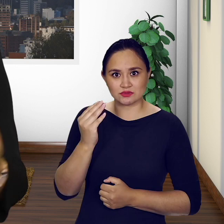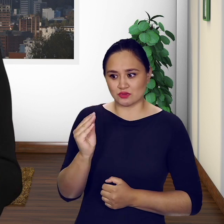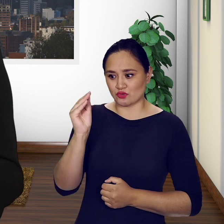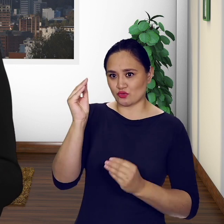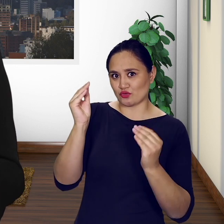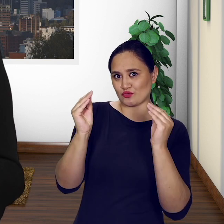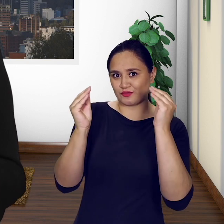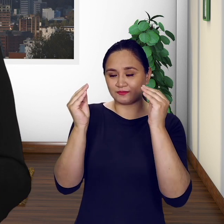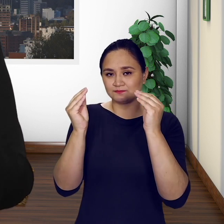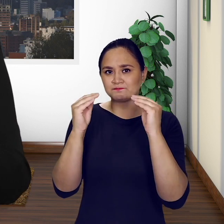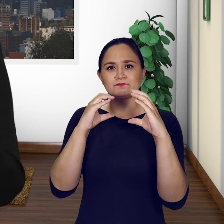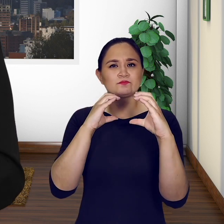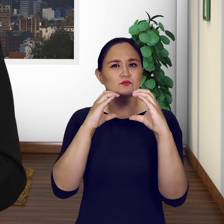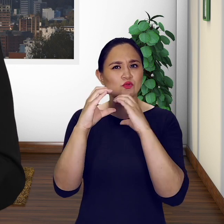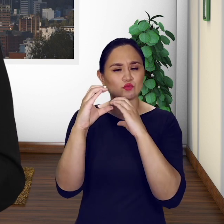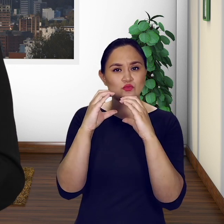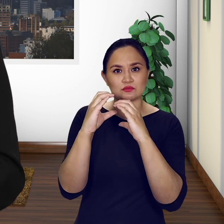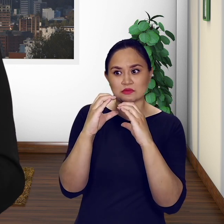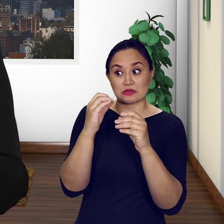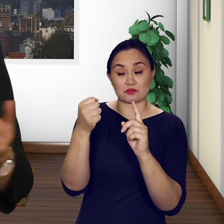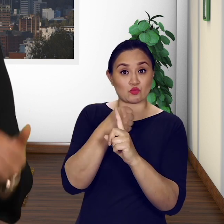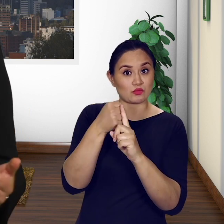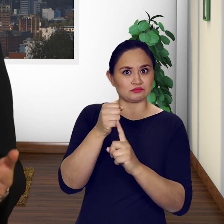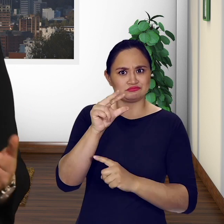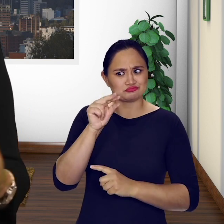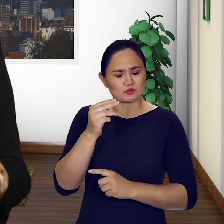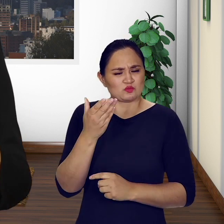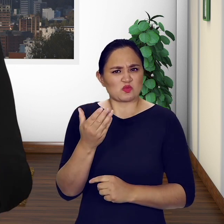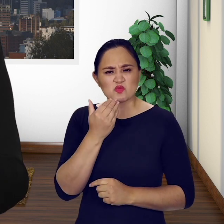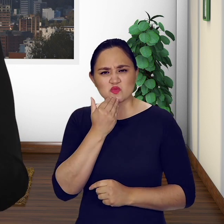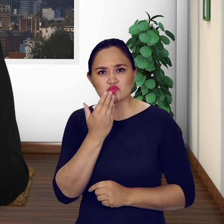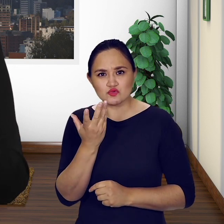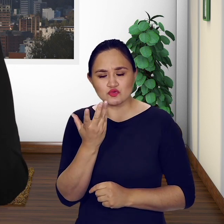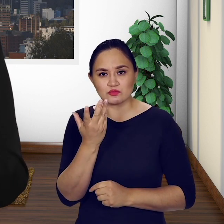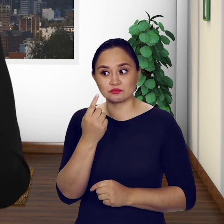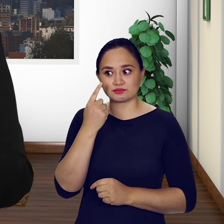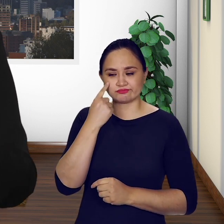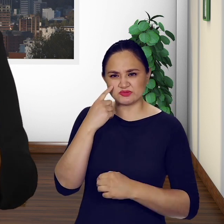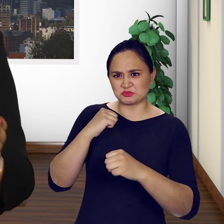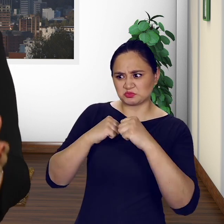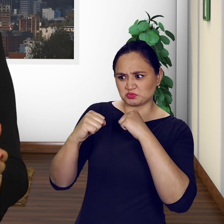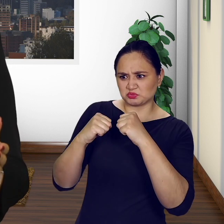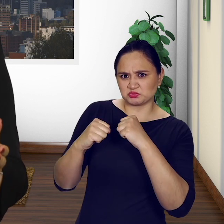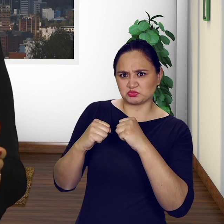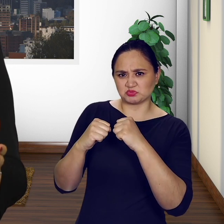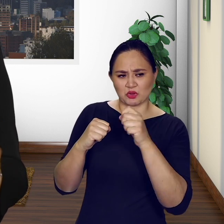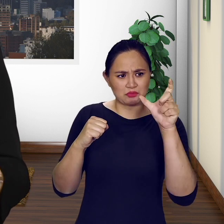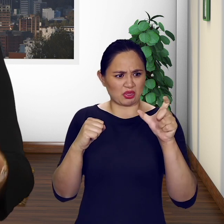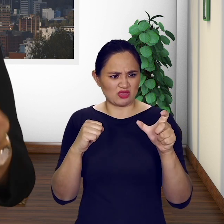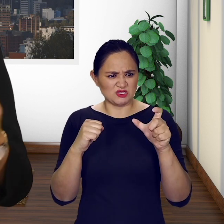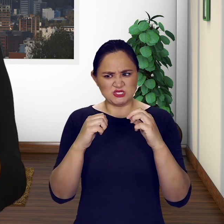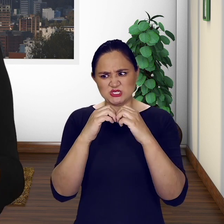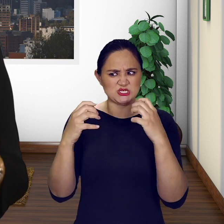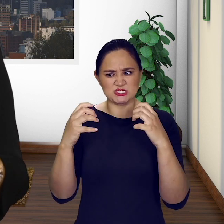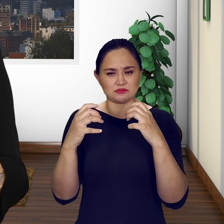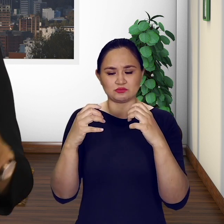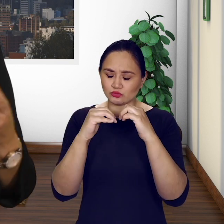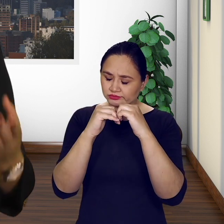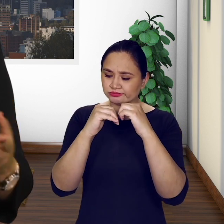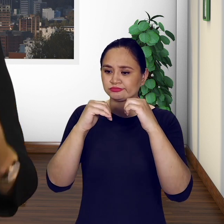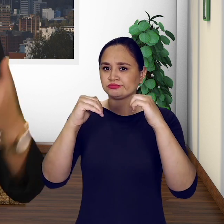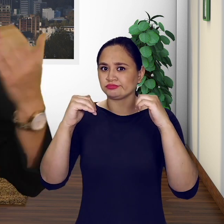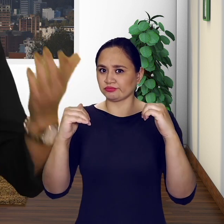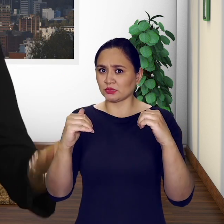niños y adolescentes. Comunicarnos sin violencia principalmente requiere separar la acción de la persona y reconocer